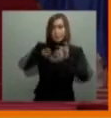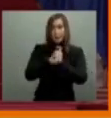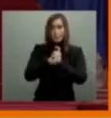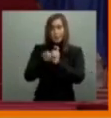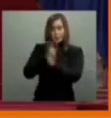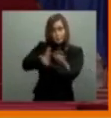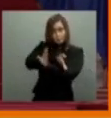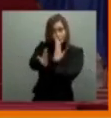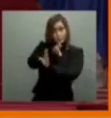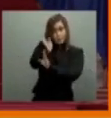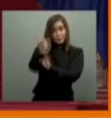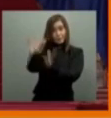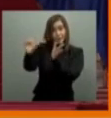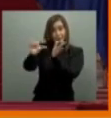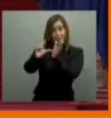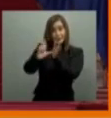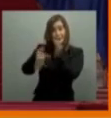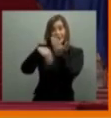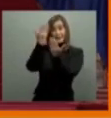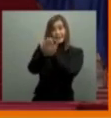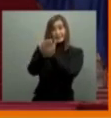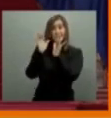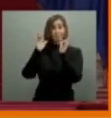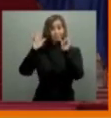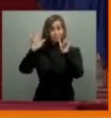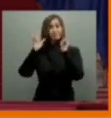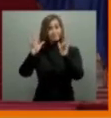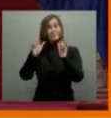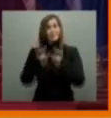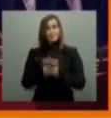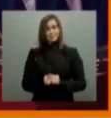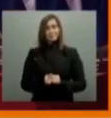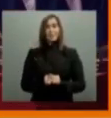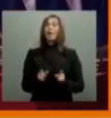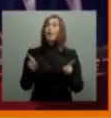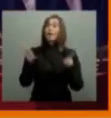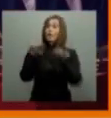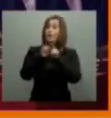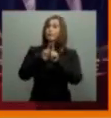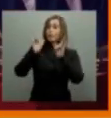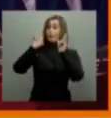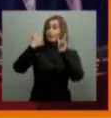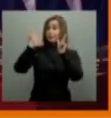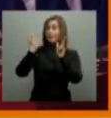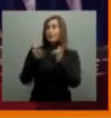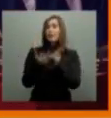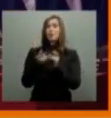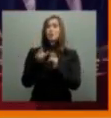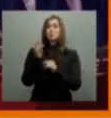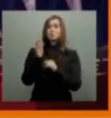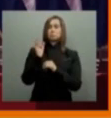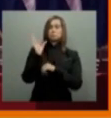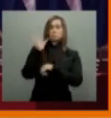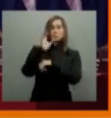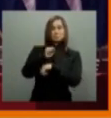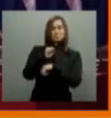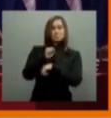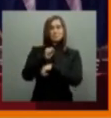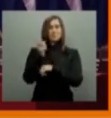dominicano desde el gobierno dominicano a la población es fundamental la comunicación con la población